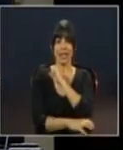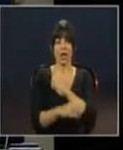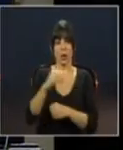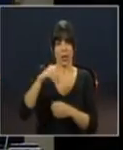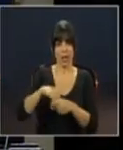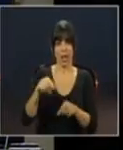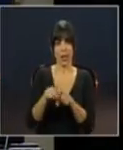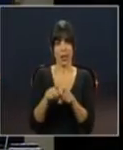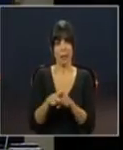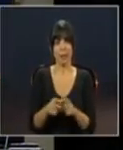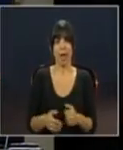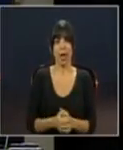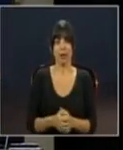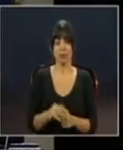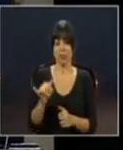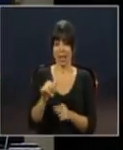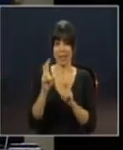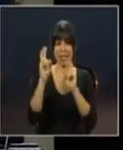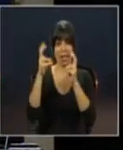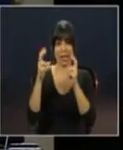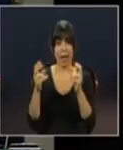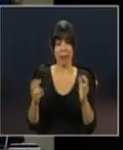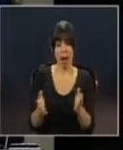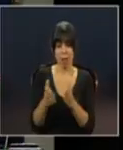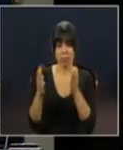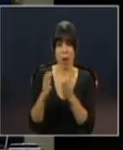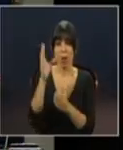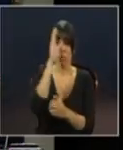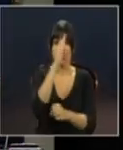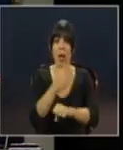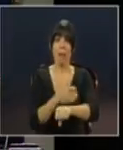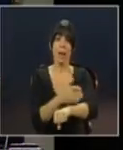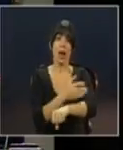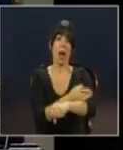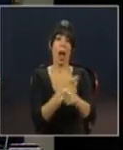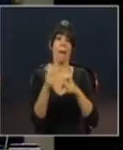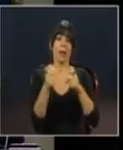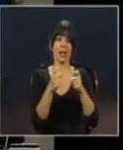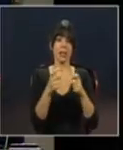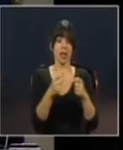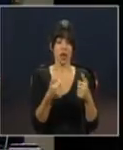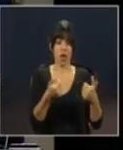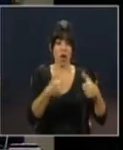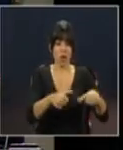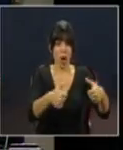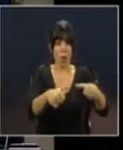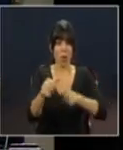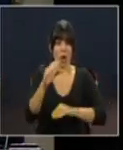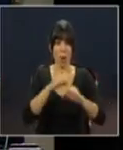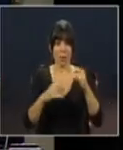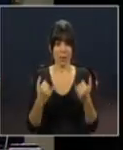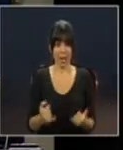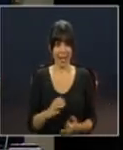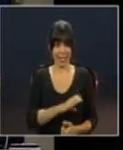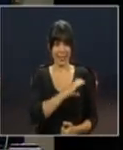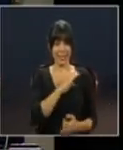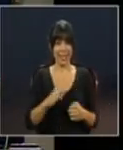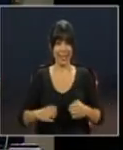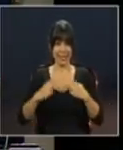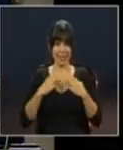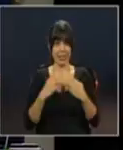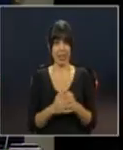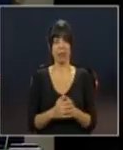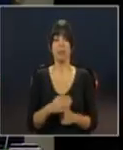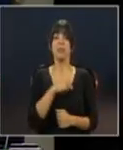interno. Bajo esta misma premisa y en aras de mejorar la administración de los tratados comerciales existentes, el Ministerio de